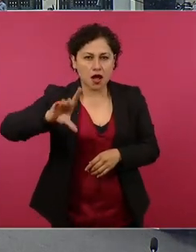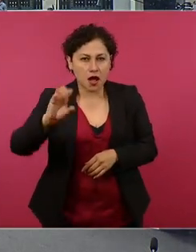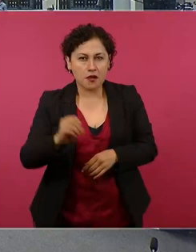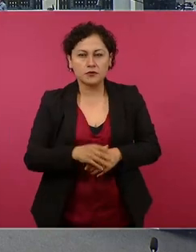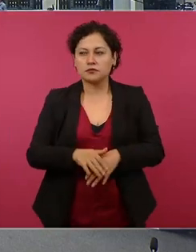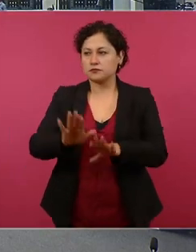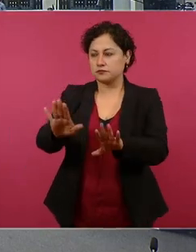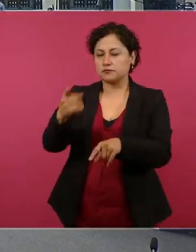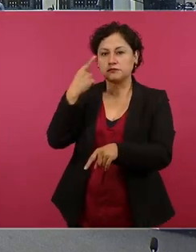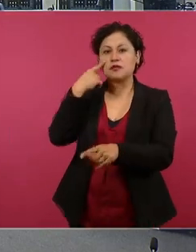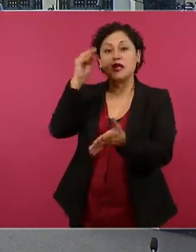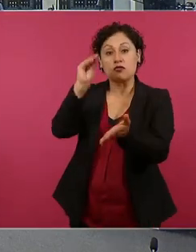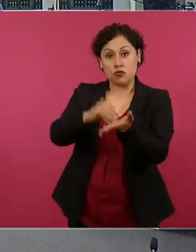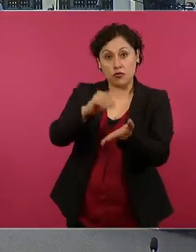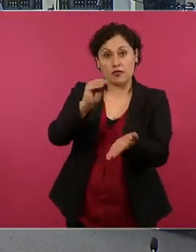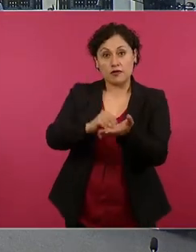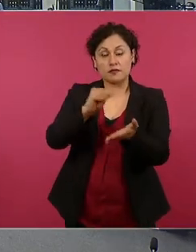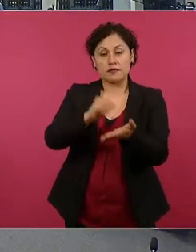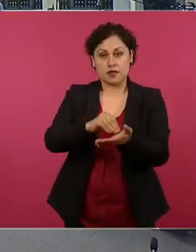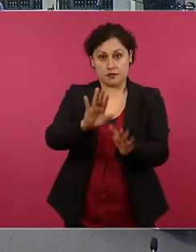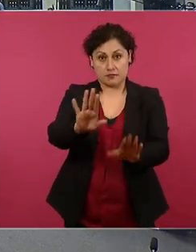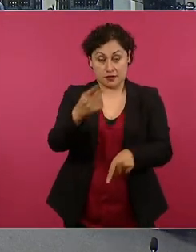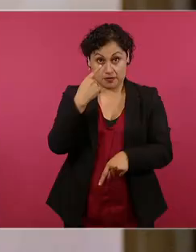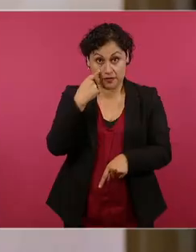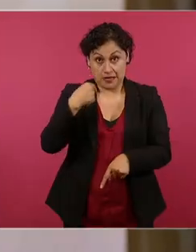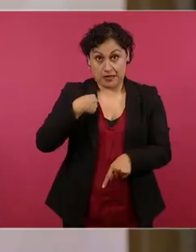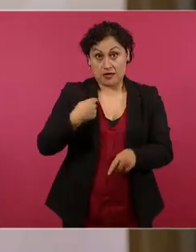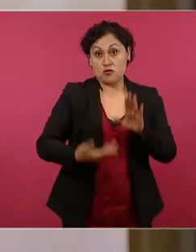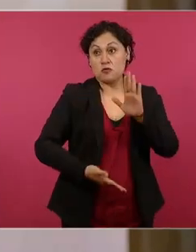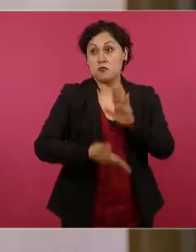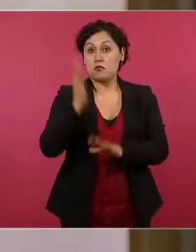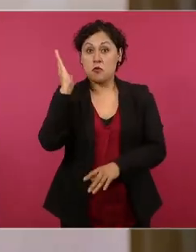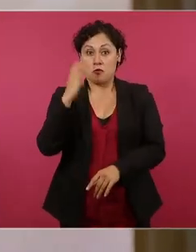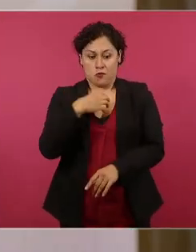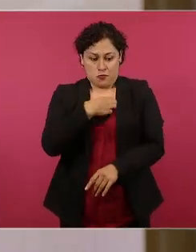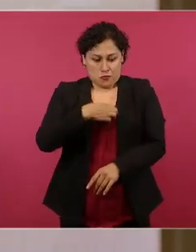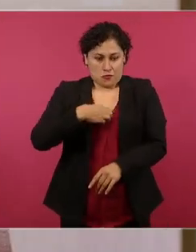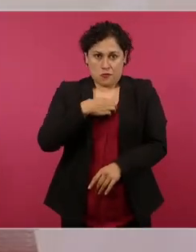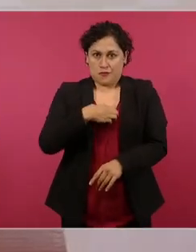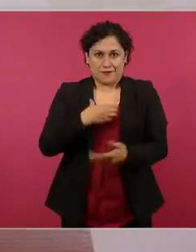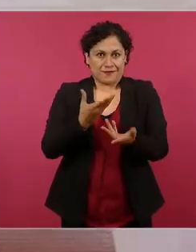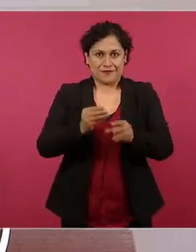y además me voy contento por varias razones.